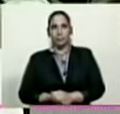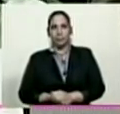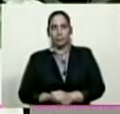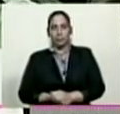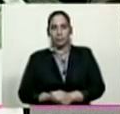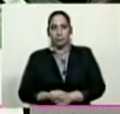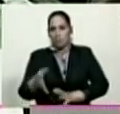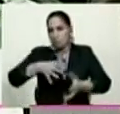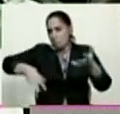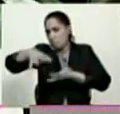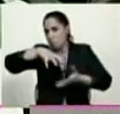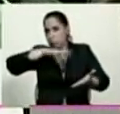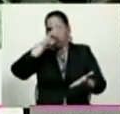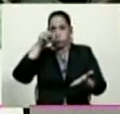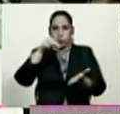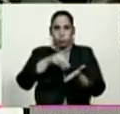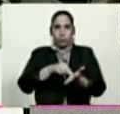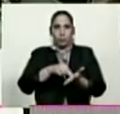conmoción nacional.